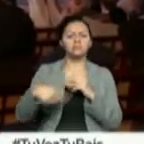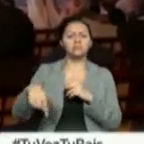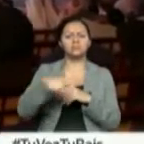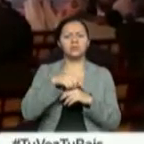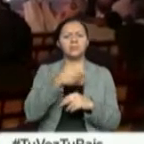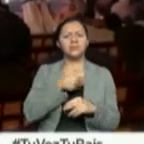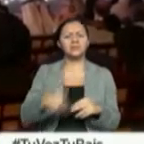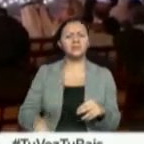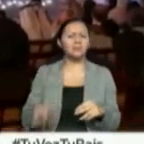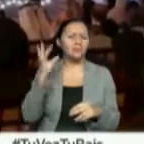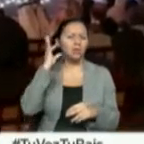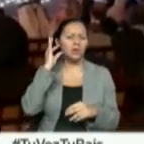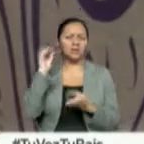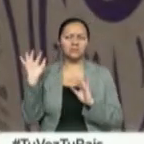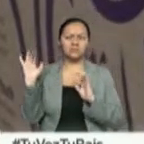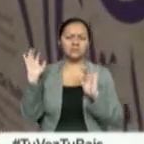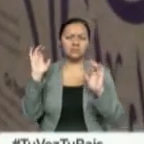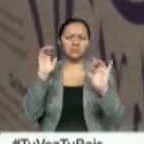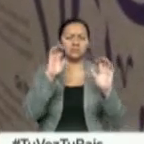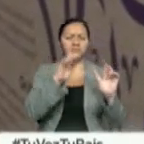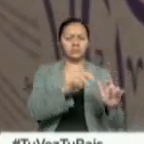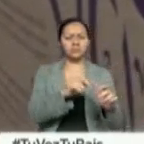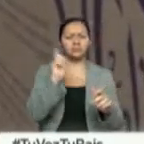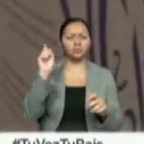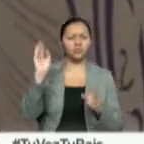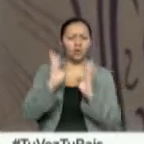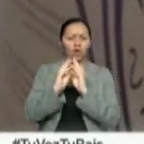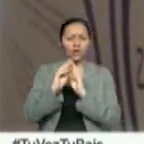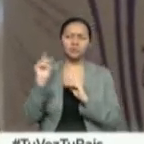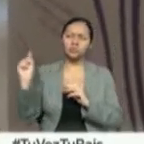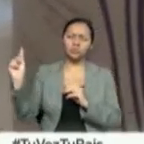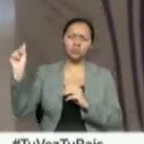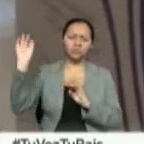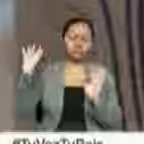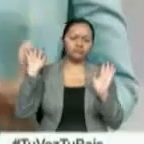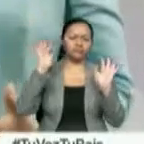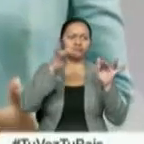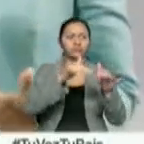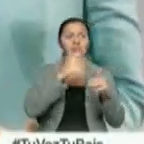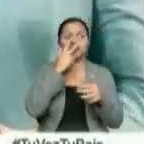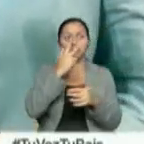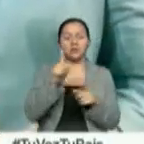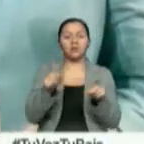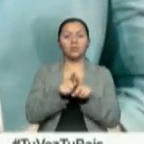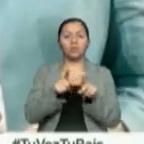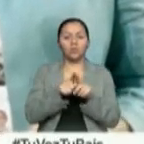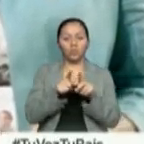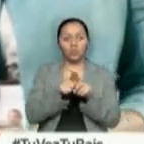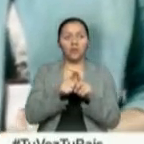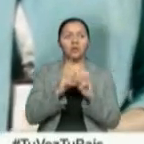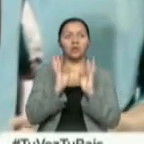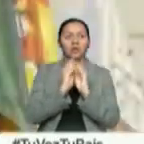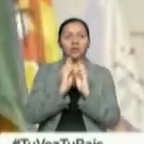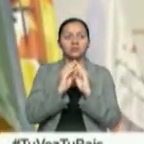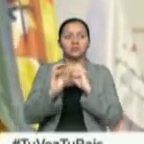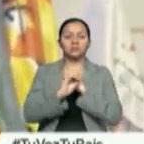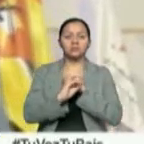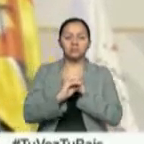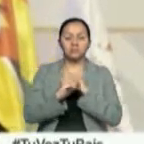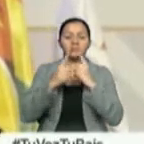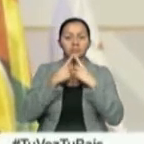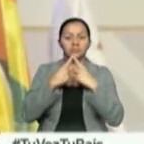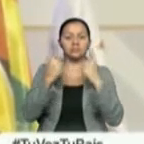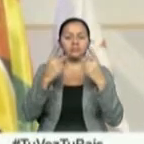parlamentos que se realiza en abu dhabi la cual tiene como objetivo la construcción de una agenda común parlamentaria para la promoción de la participación